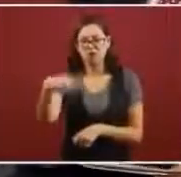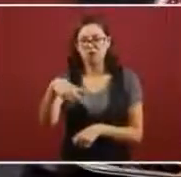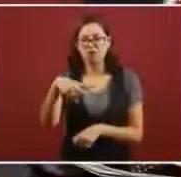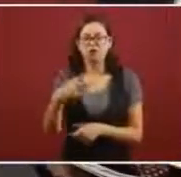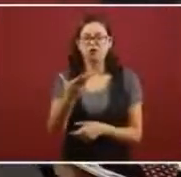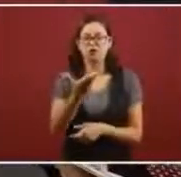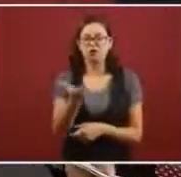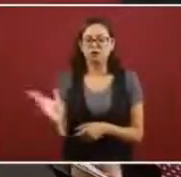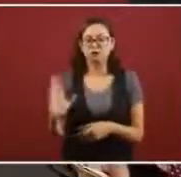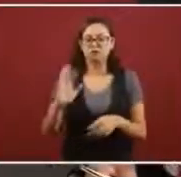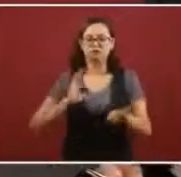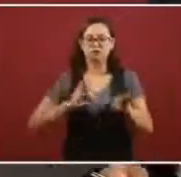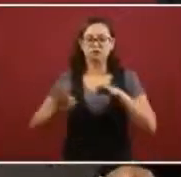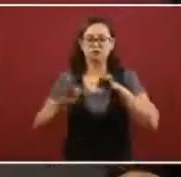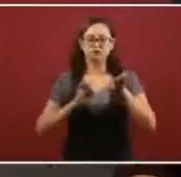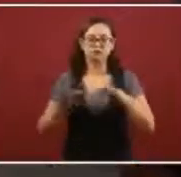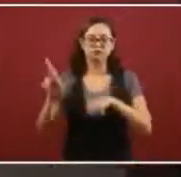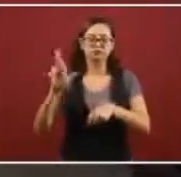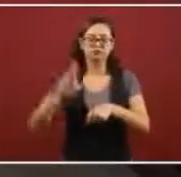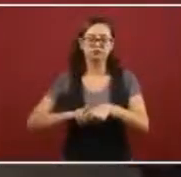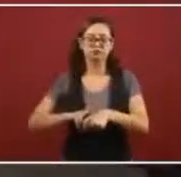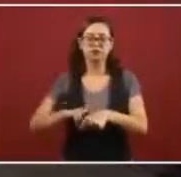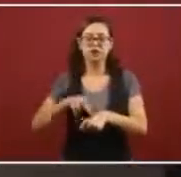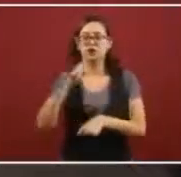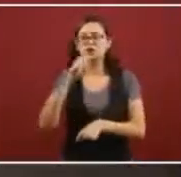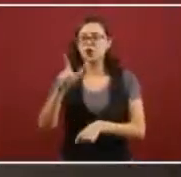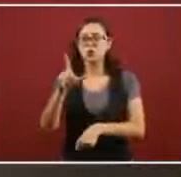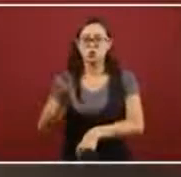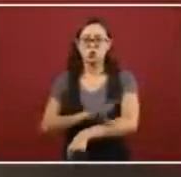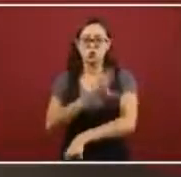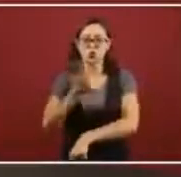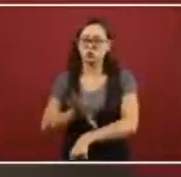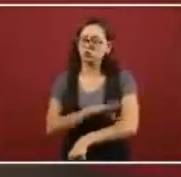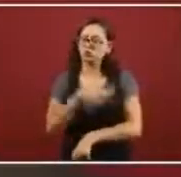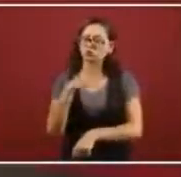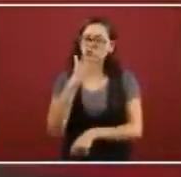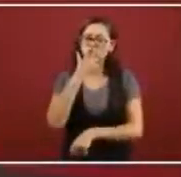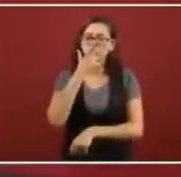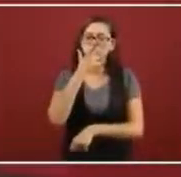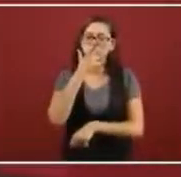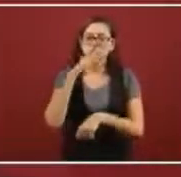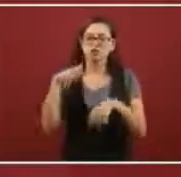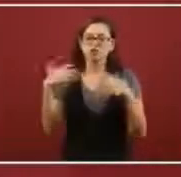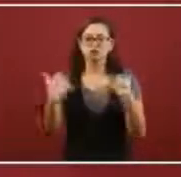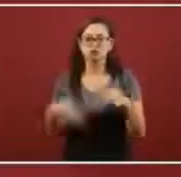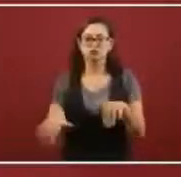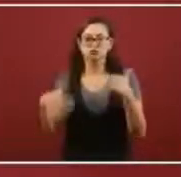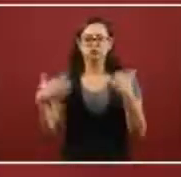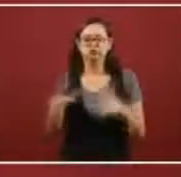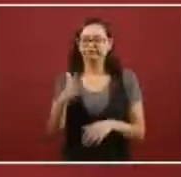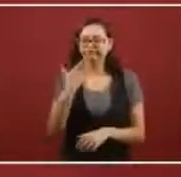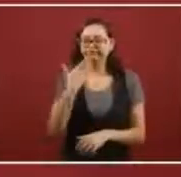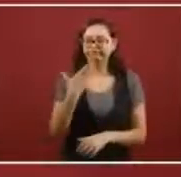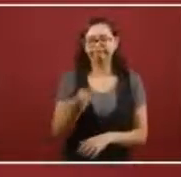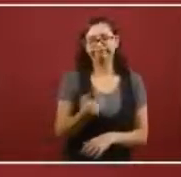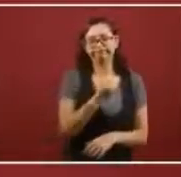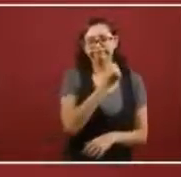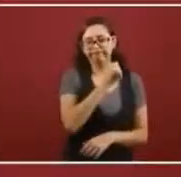los trabajadores de la industria eléctrica, que son muy